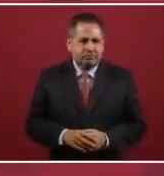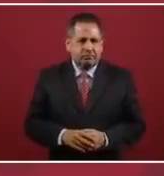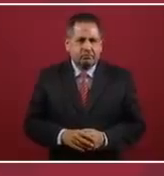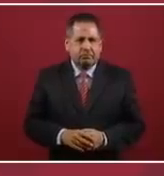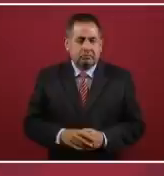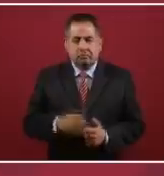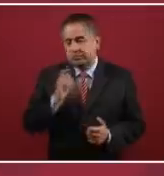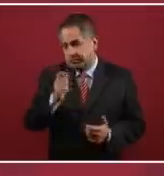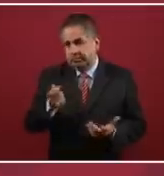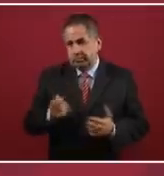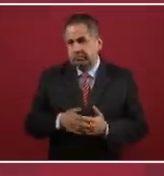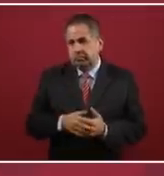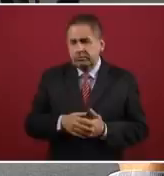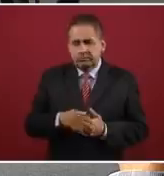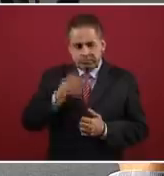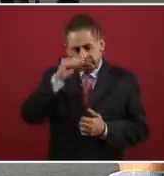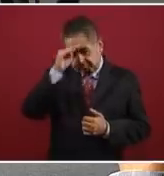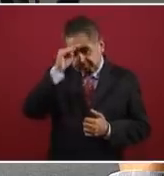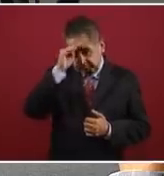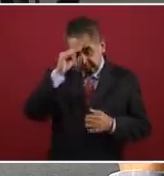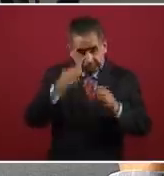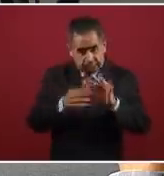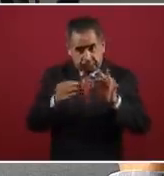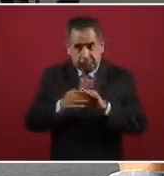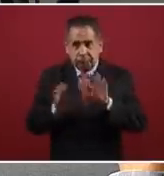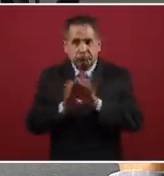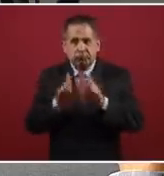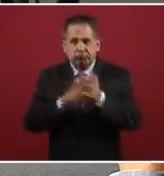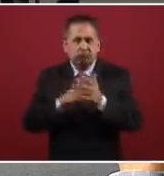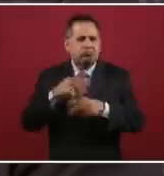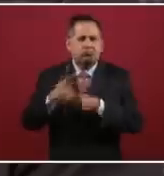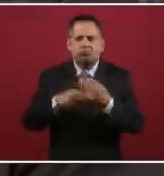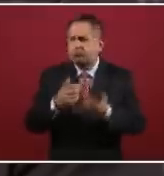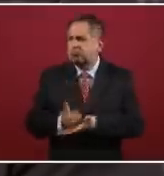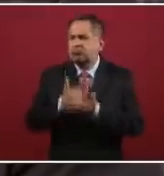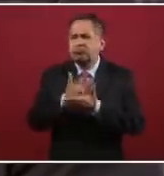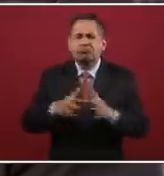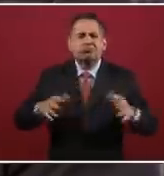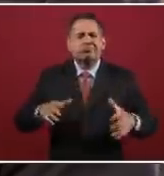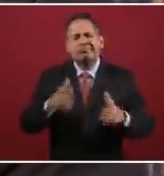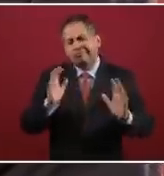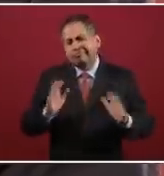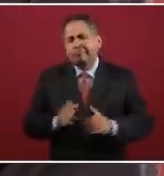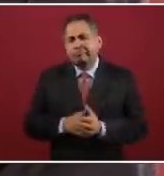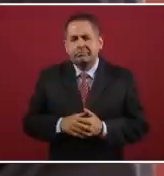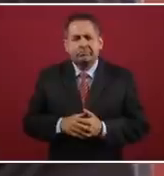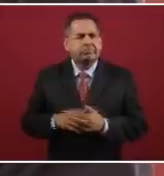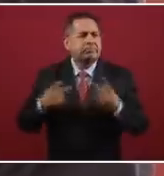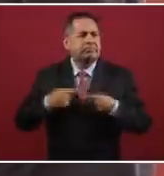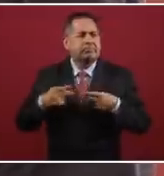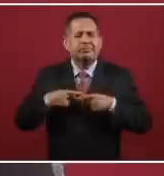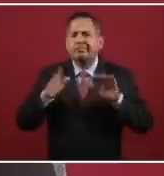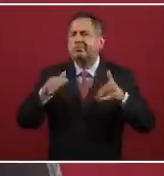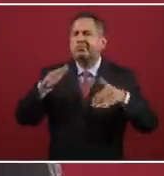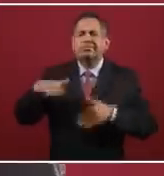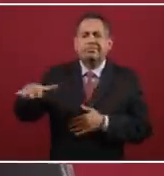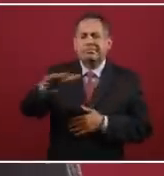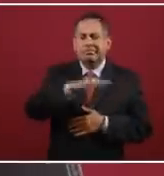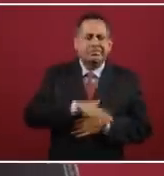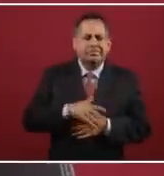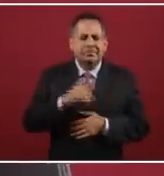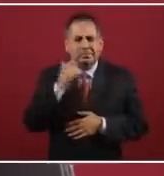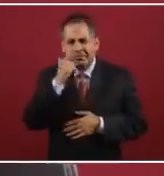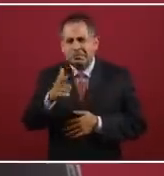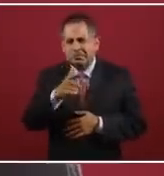Entonces hay que ver este asunto y que todos ayudemos. Ya la gente no